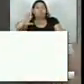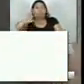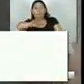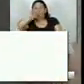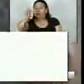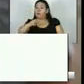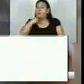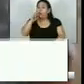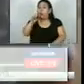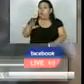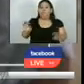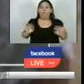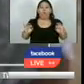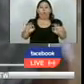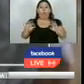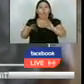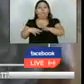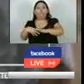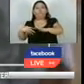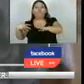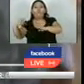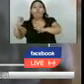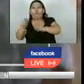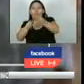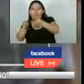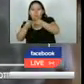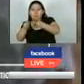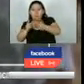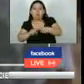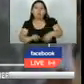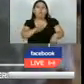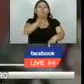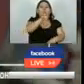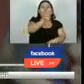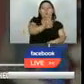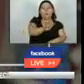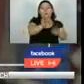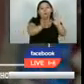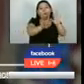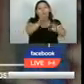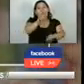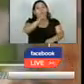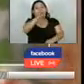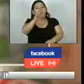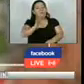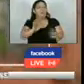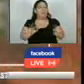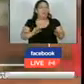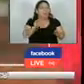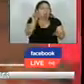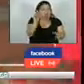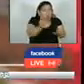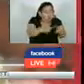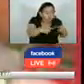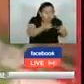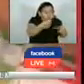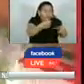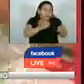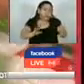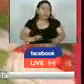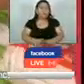% no sale comer afuera y un 4.46% ha disminuido sus raciones.